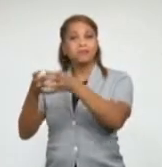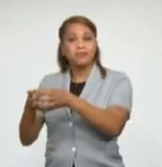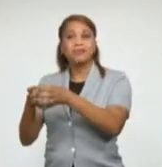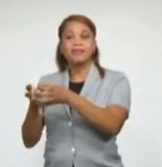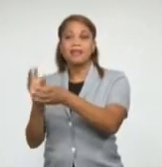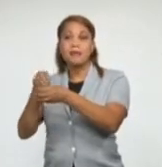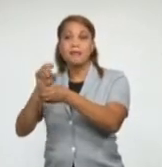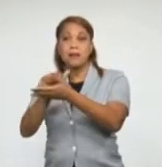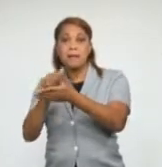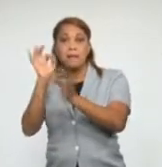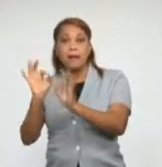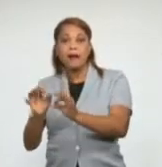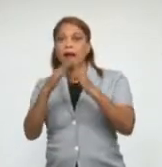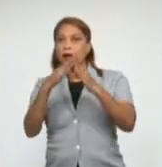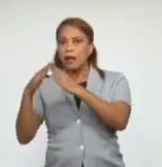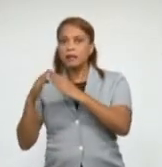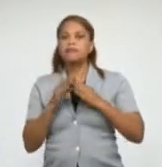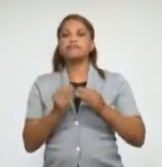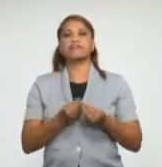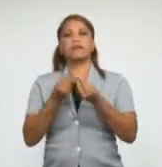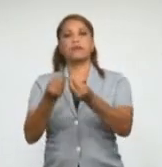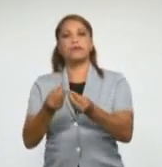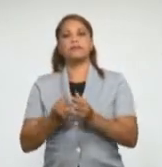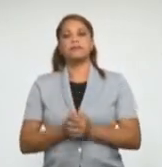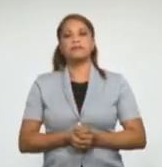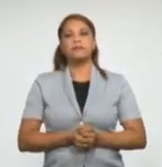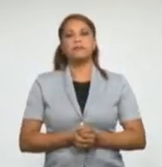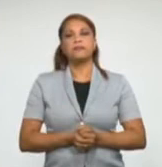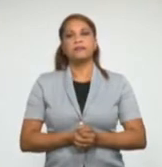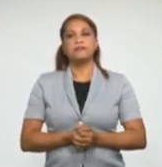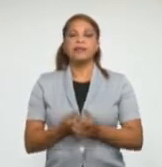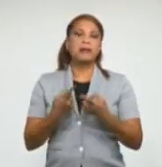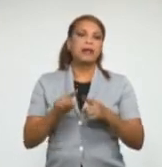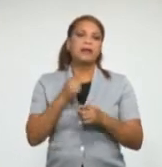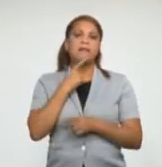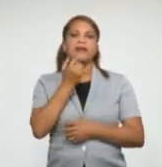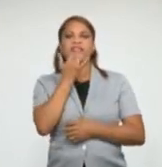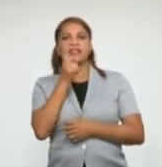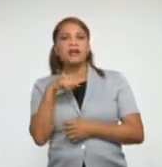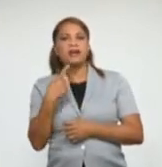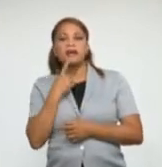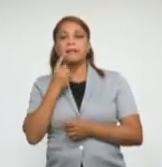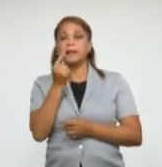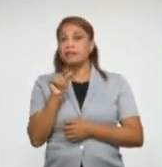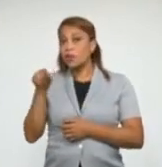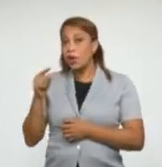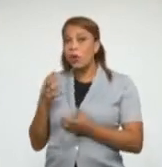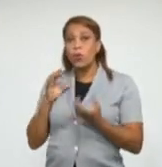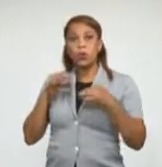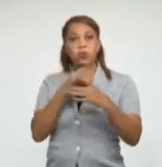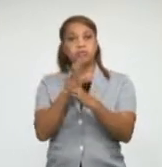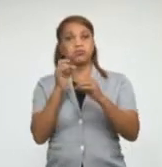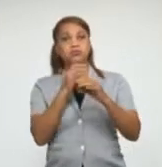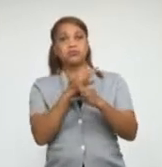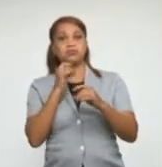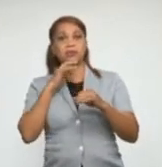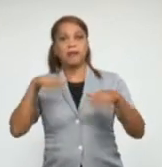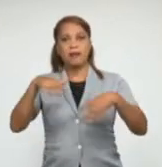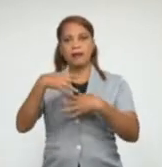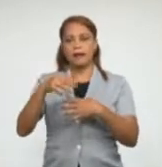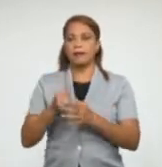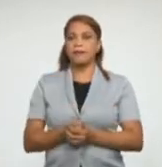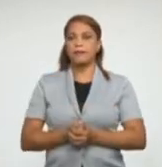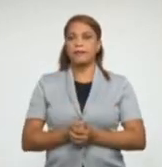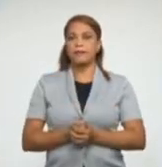de mantener a las personas en la vivienda y hacer, por supuesto, su estancia lo más confortable posible en este periodo. Donde hemos recibido. Los últimos 15